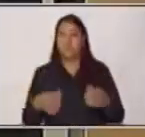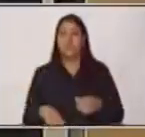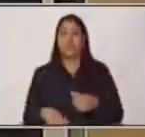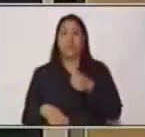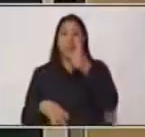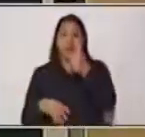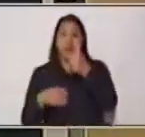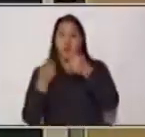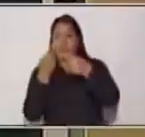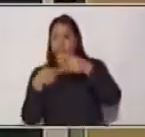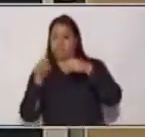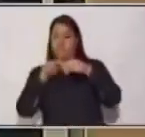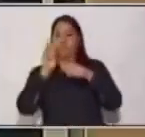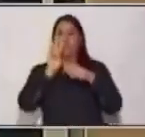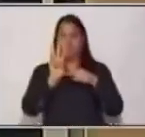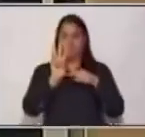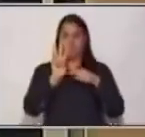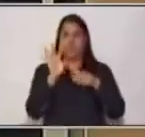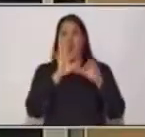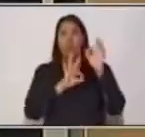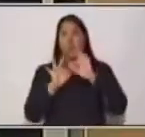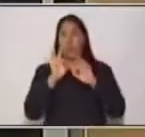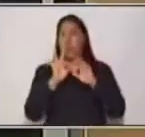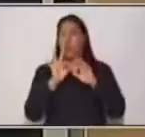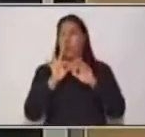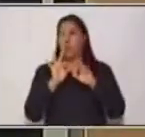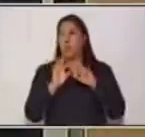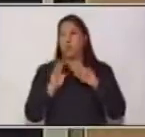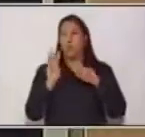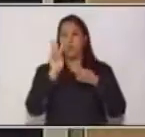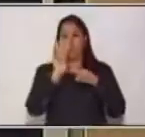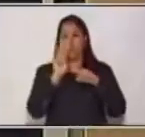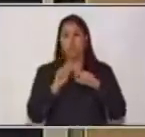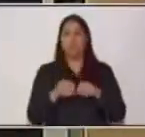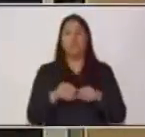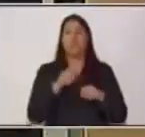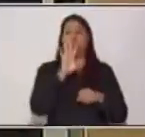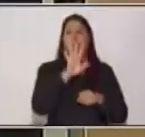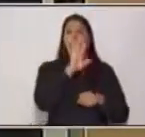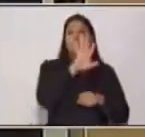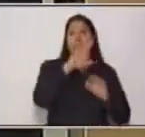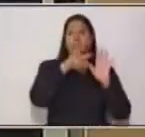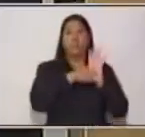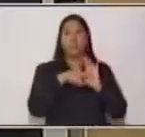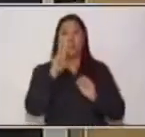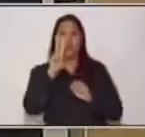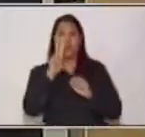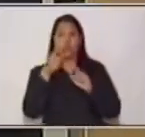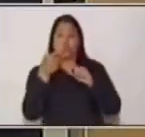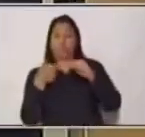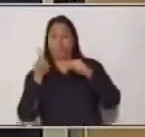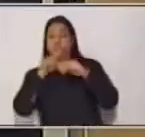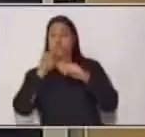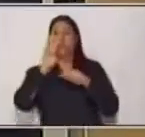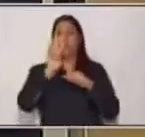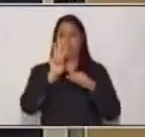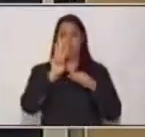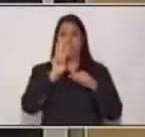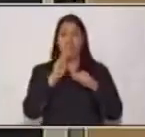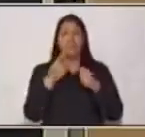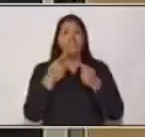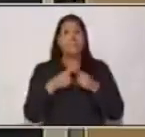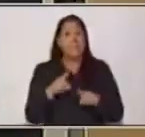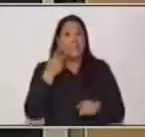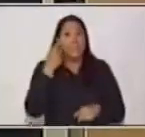la 3 o al cubo. ¿Sí? 5 menos 2 es 3. Tengo que verificar antes